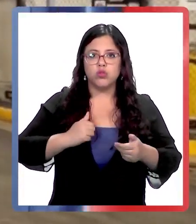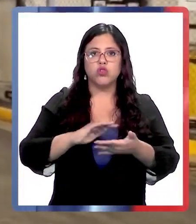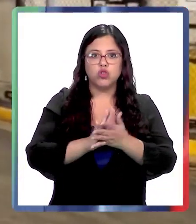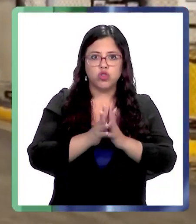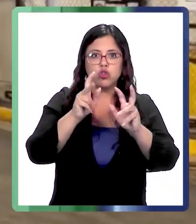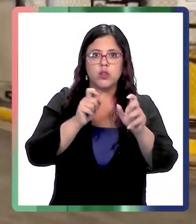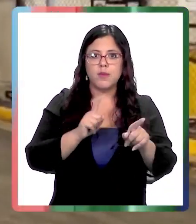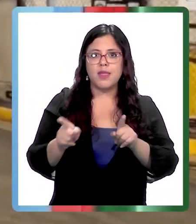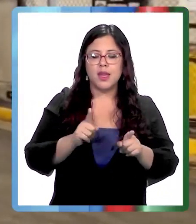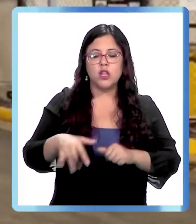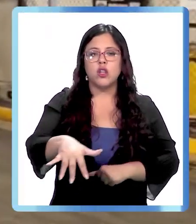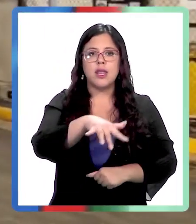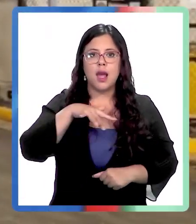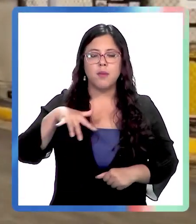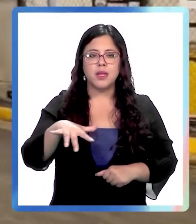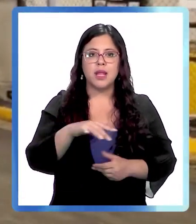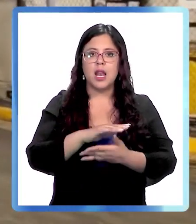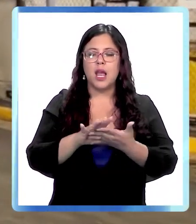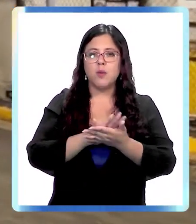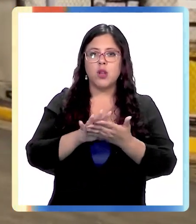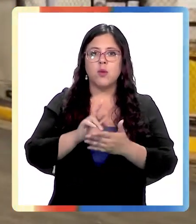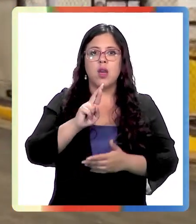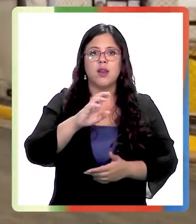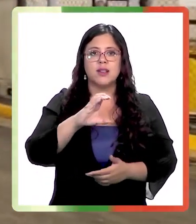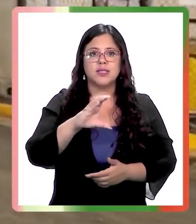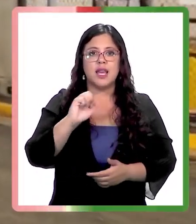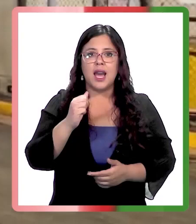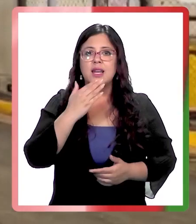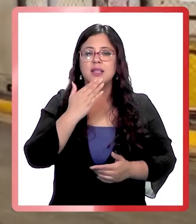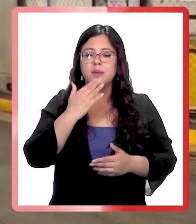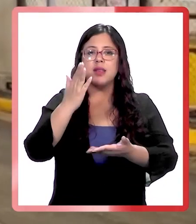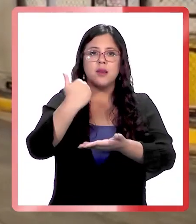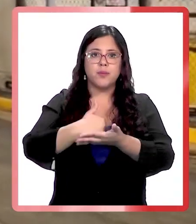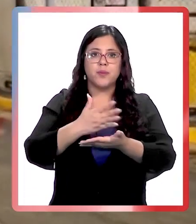todos los instrumentos de gestión ambiental, como las